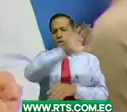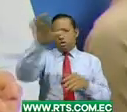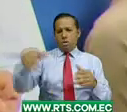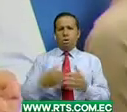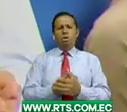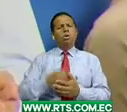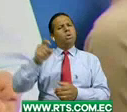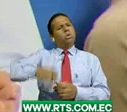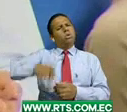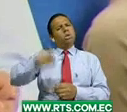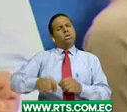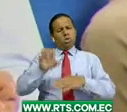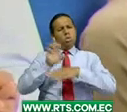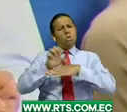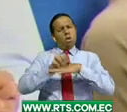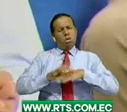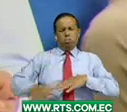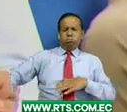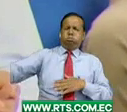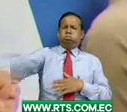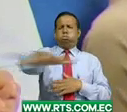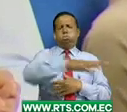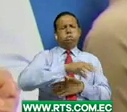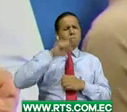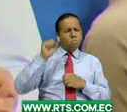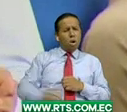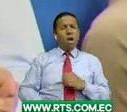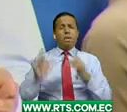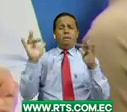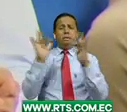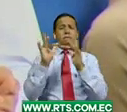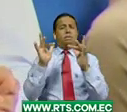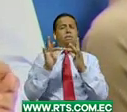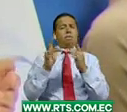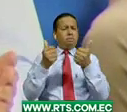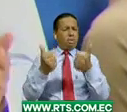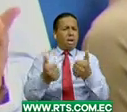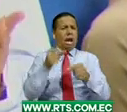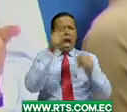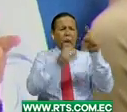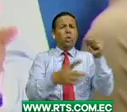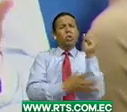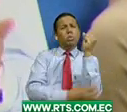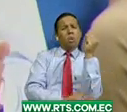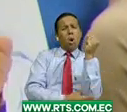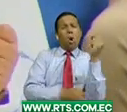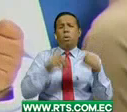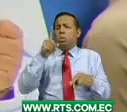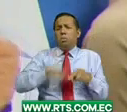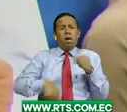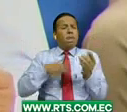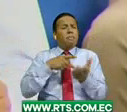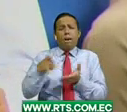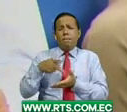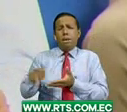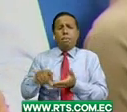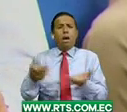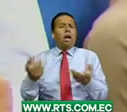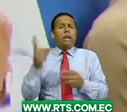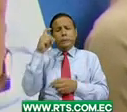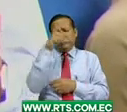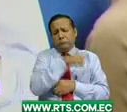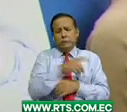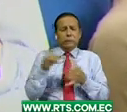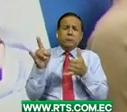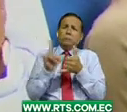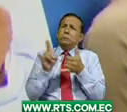el país, principalmente en los sectores más necesitados, que son aquellos que no pueden pagar sumas abultadas para poder conectarse, para